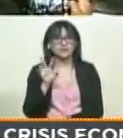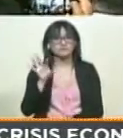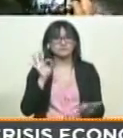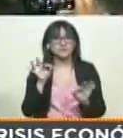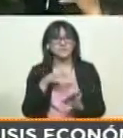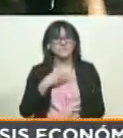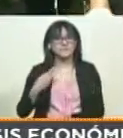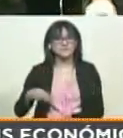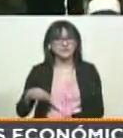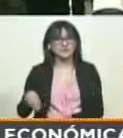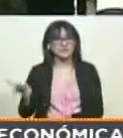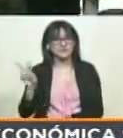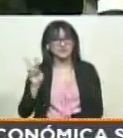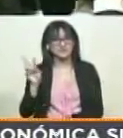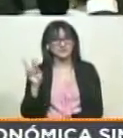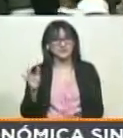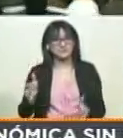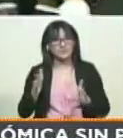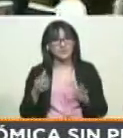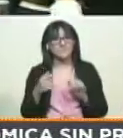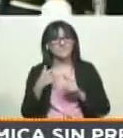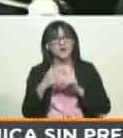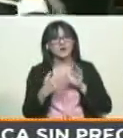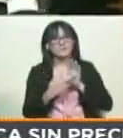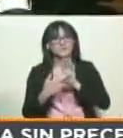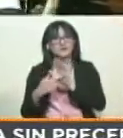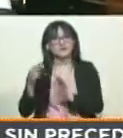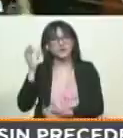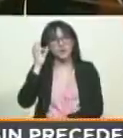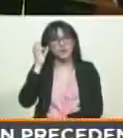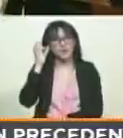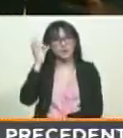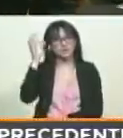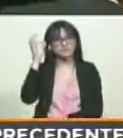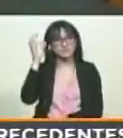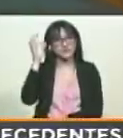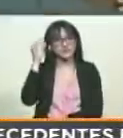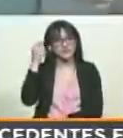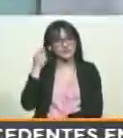al presidente de la República, Nicolás Maduro, y también a los representantes de los consejos legislativos.